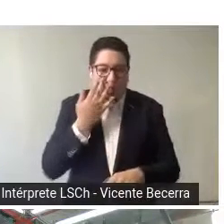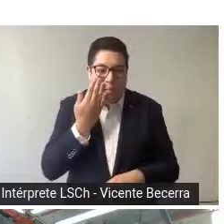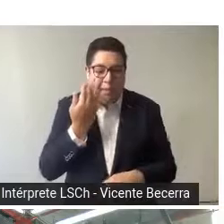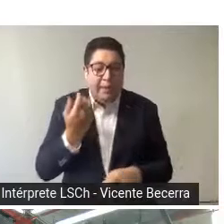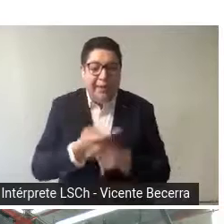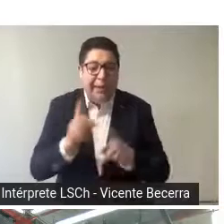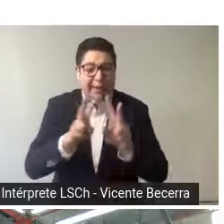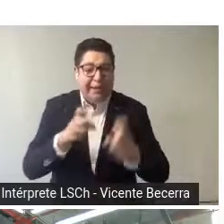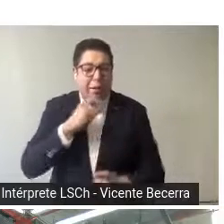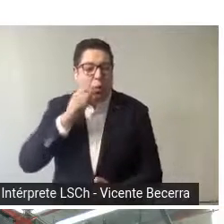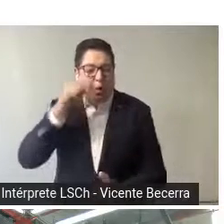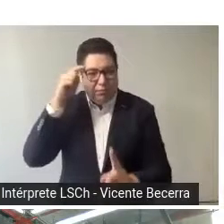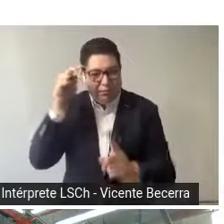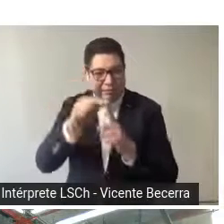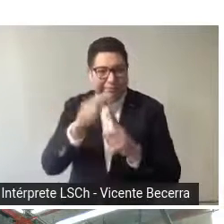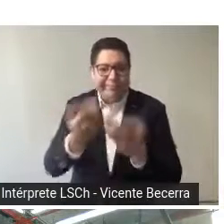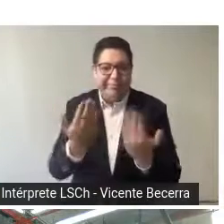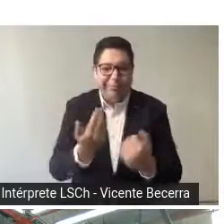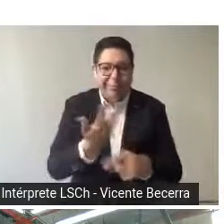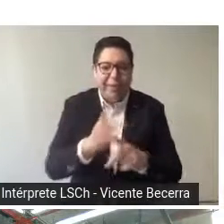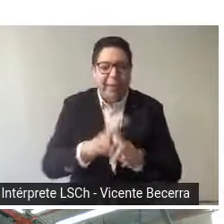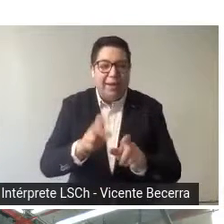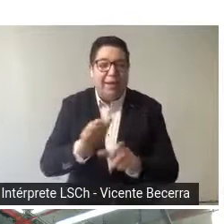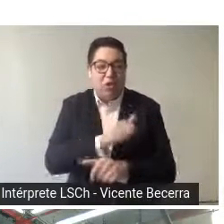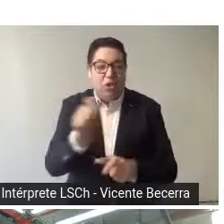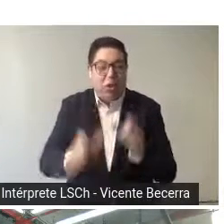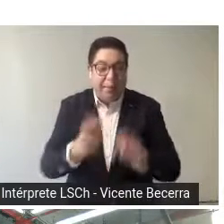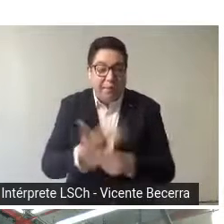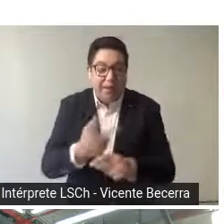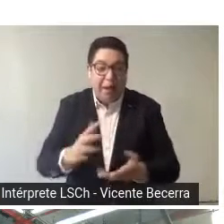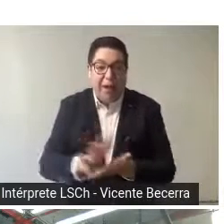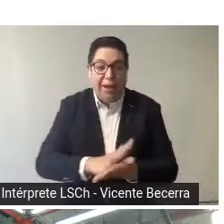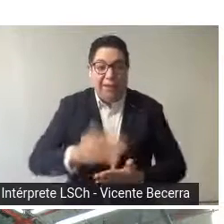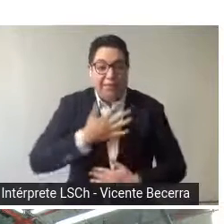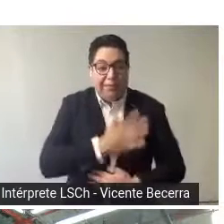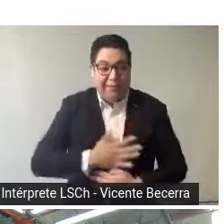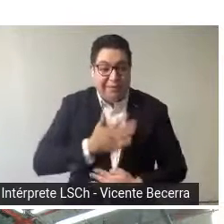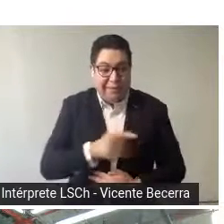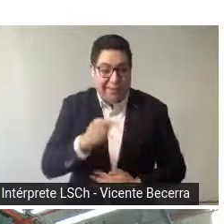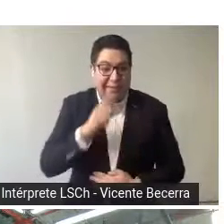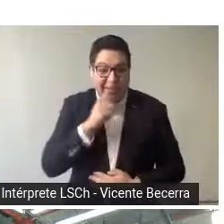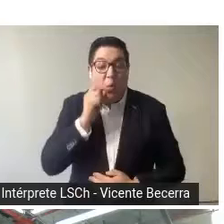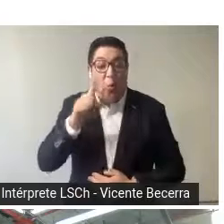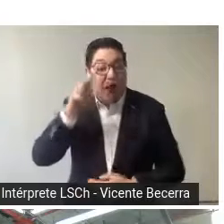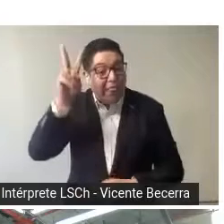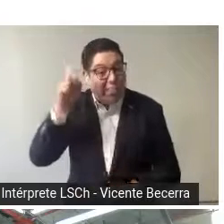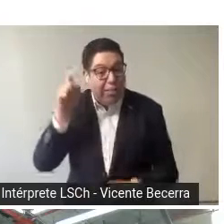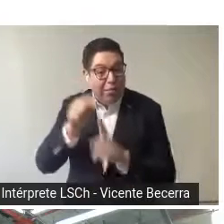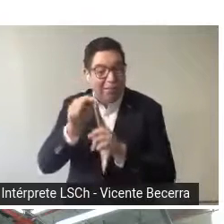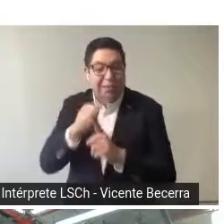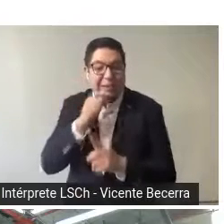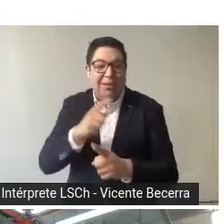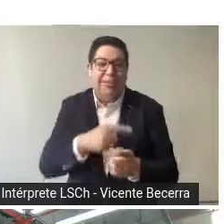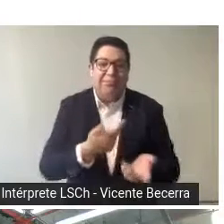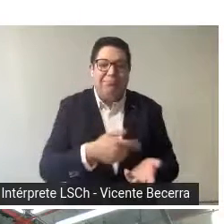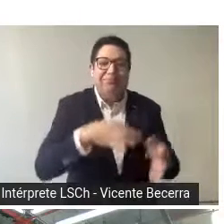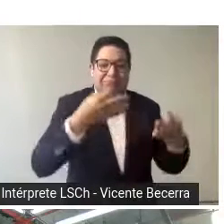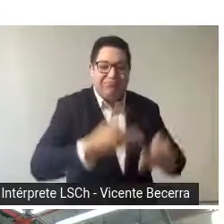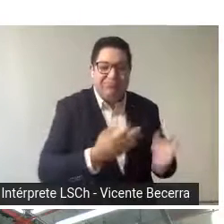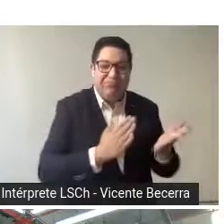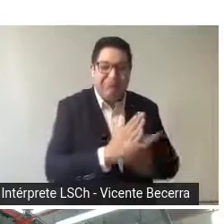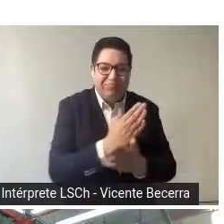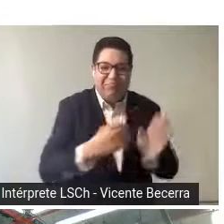uno estaba buscando en ese momento y que todos queríamos ese fin, que era la instalación de la Convención